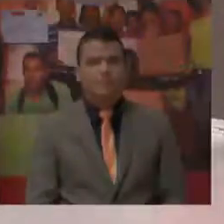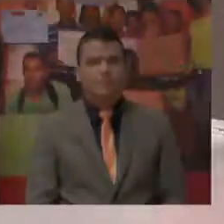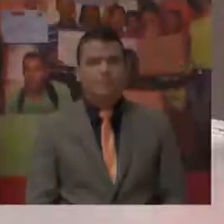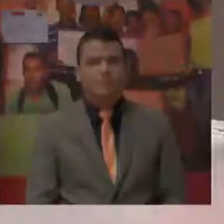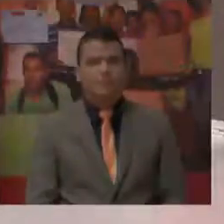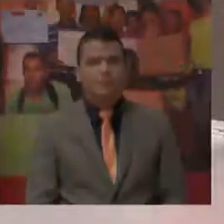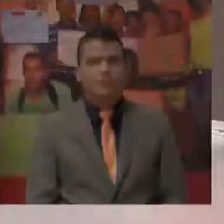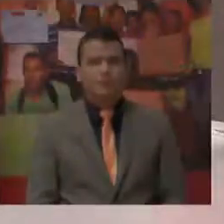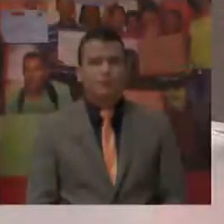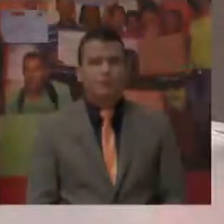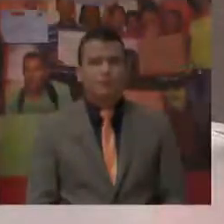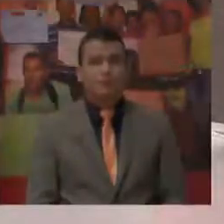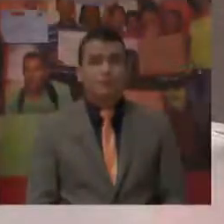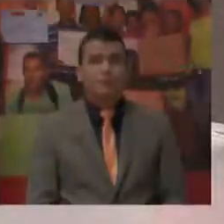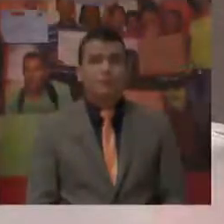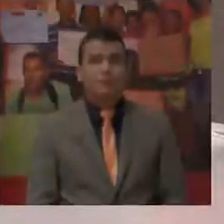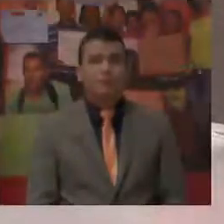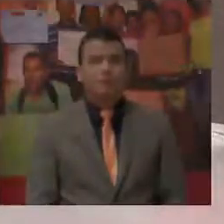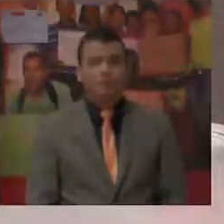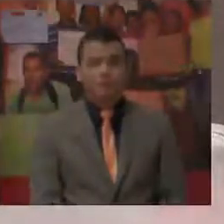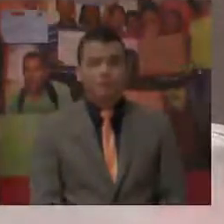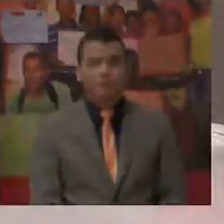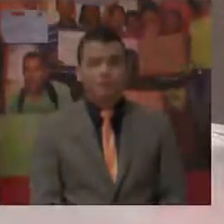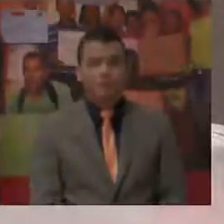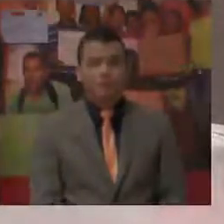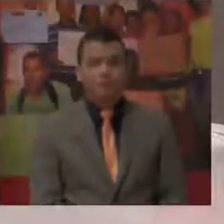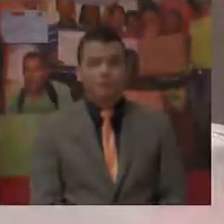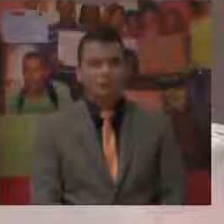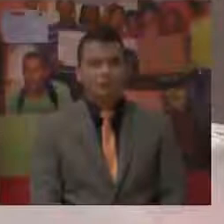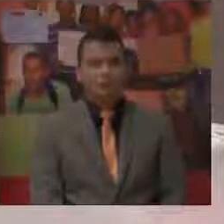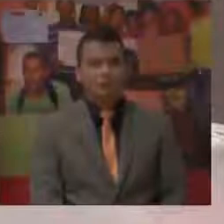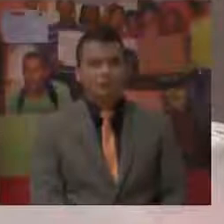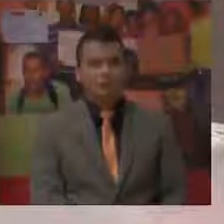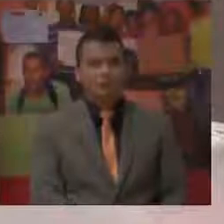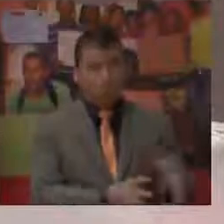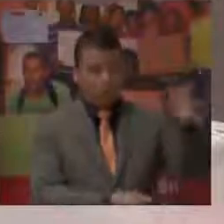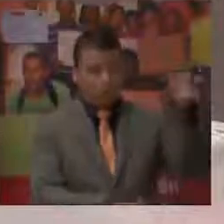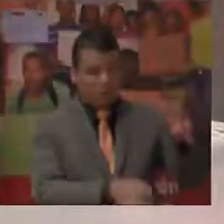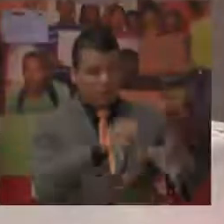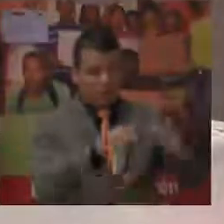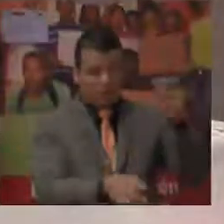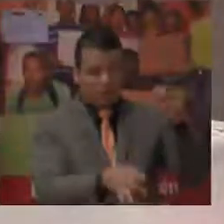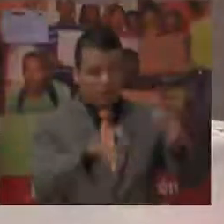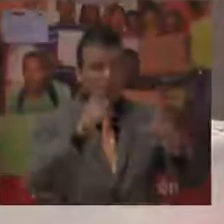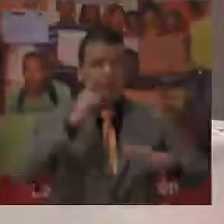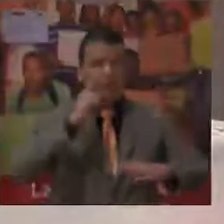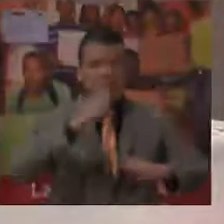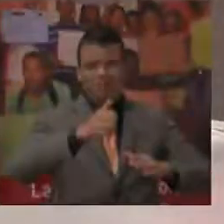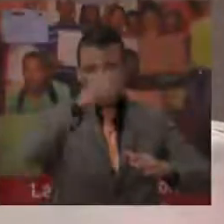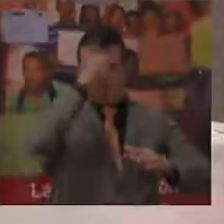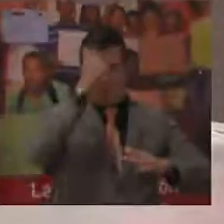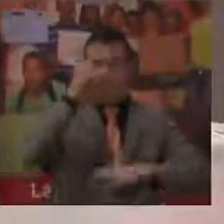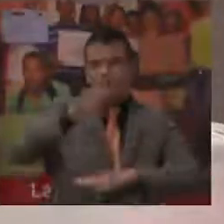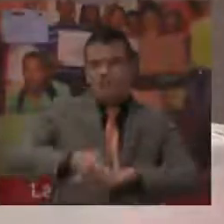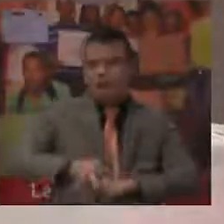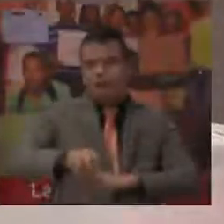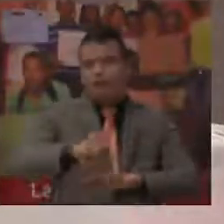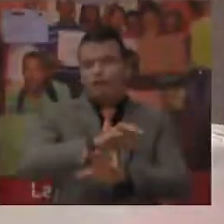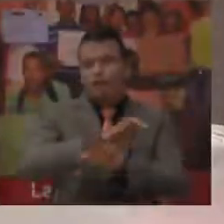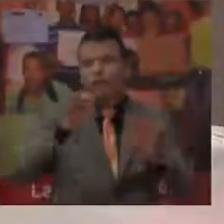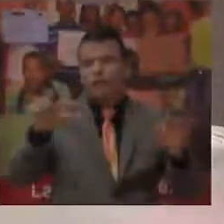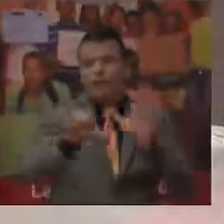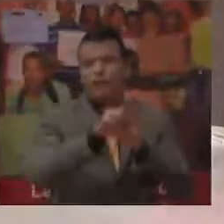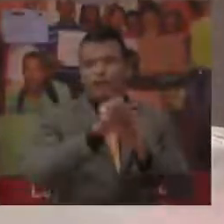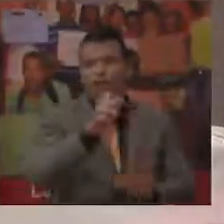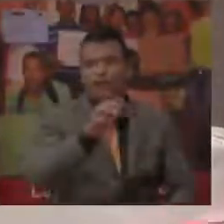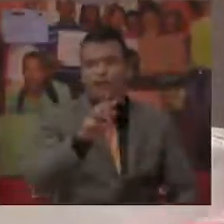Cuando la Corte declaró inexequible algunos preceptos de la ley 1312, me acuerdo muy bien, era un 23